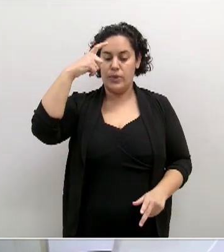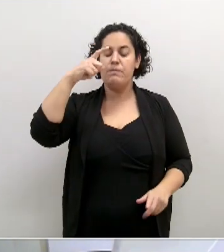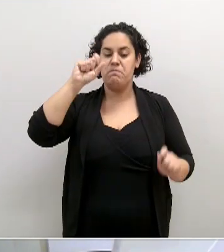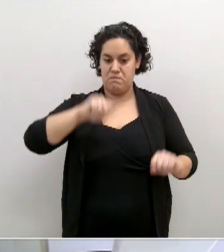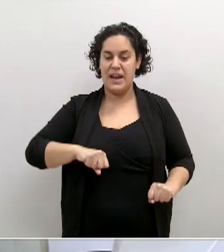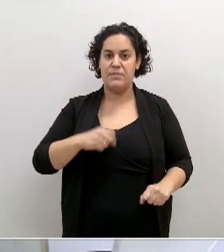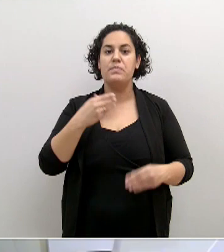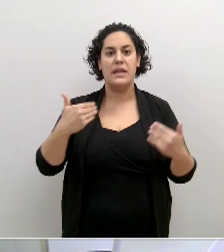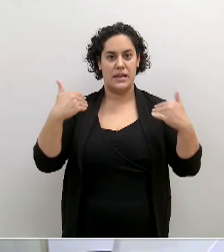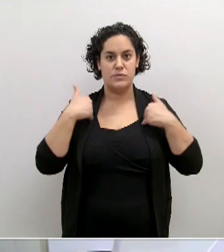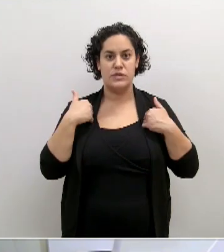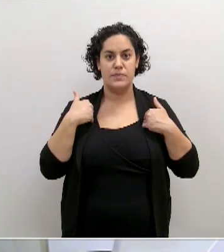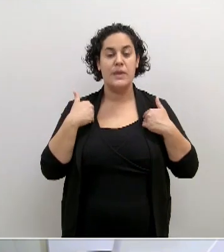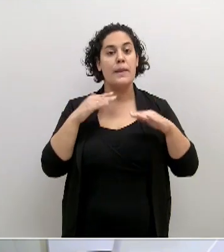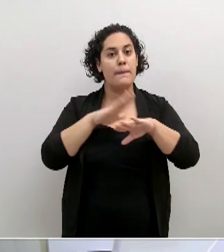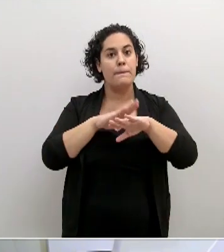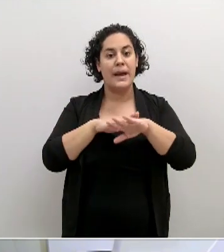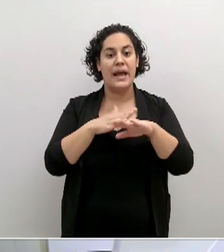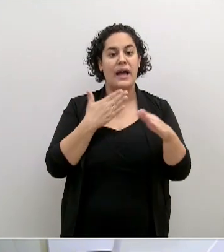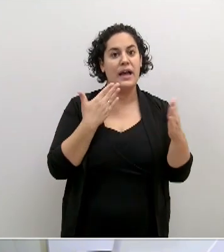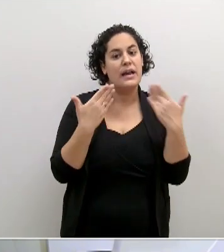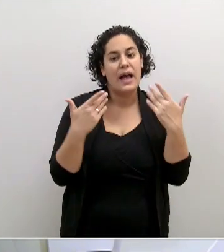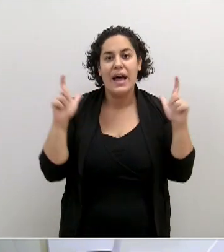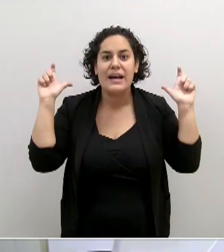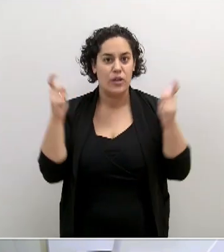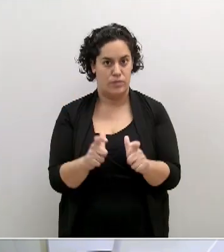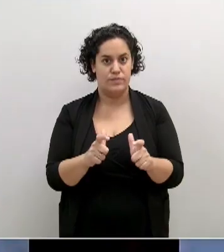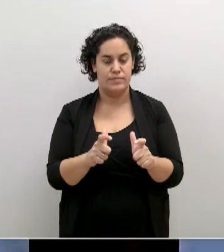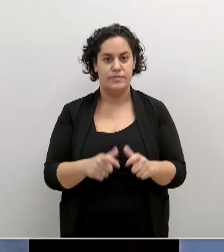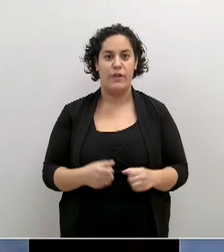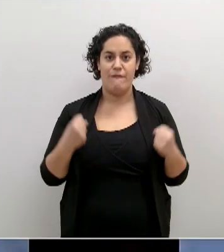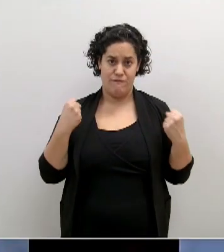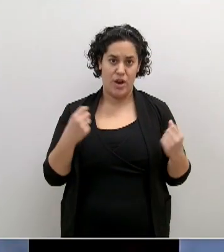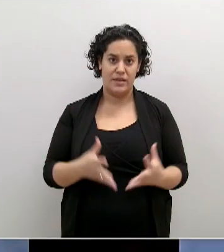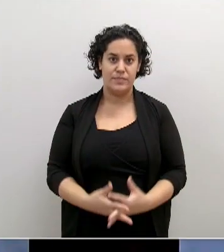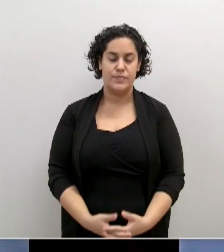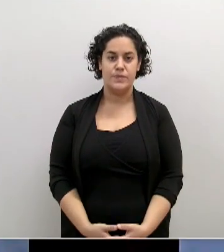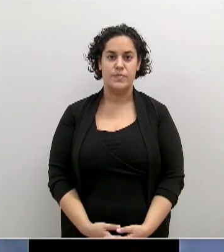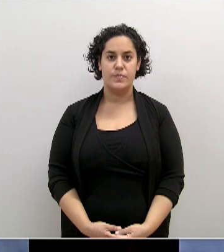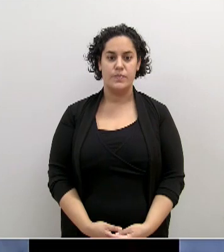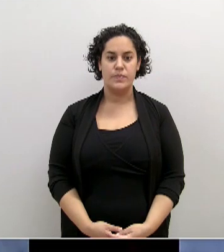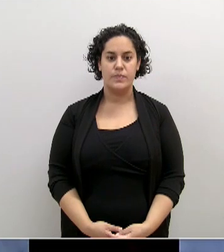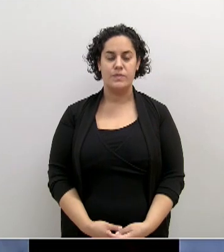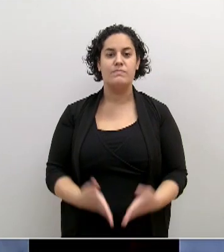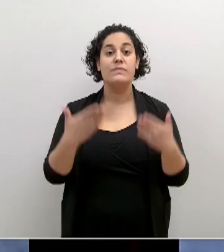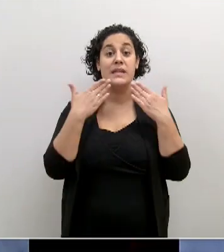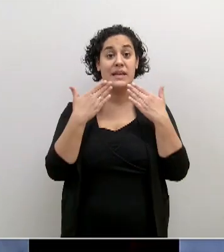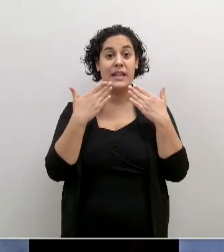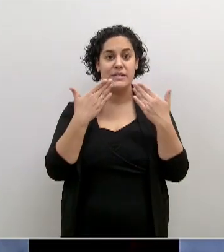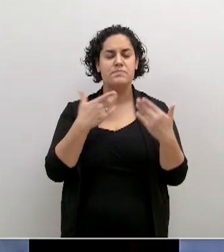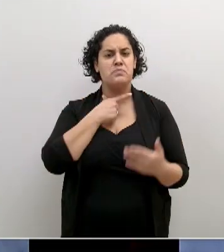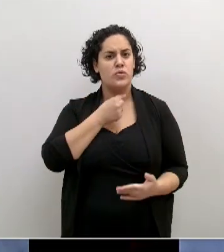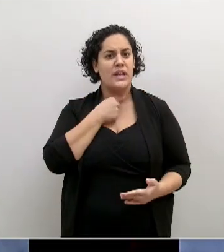de disminuir radicalmente la interacción social. Sí, muchas gracias. Me gustaría